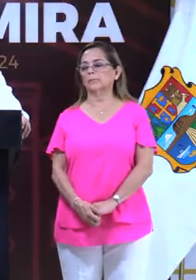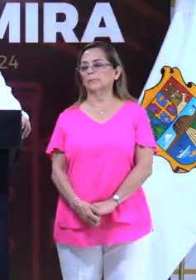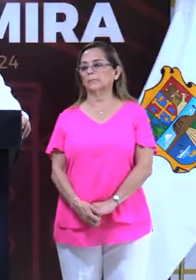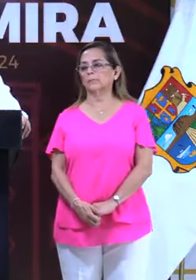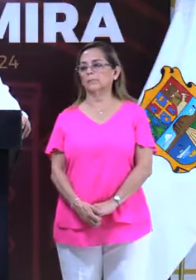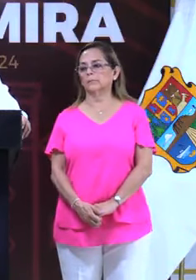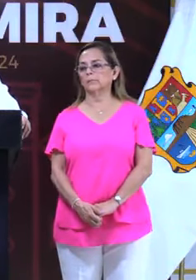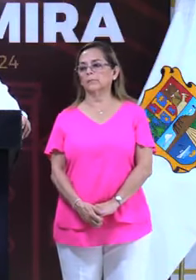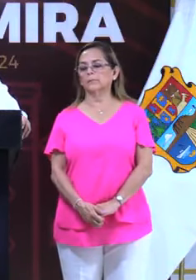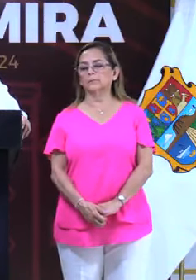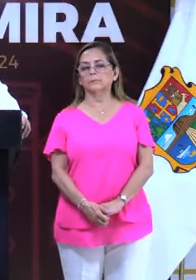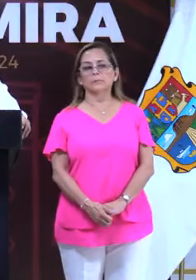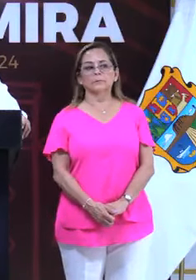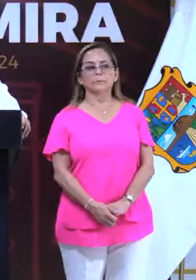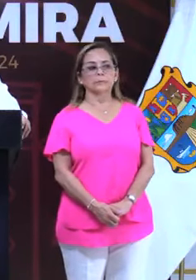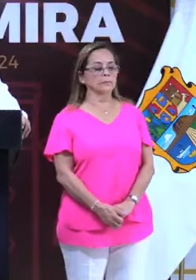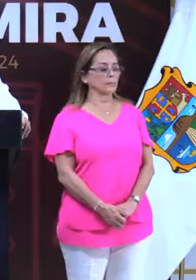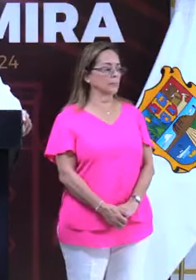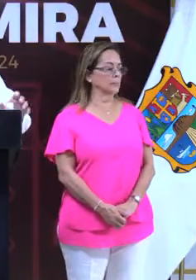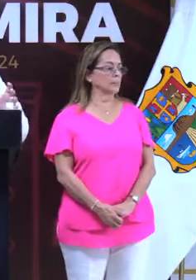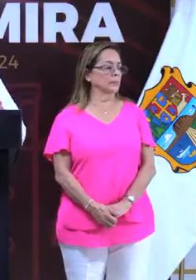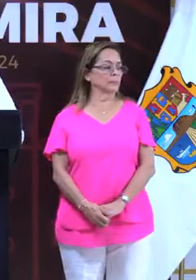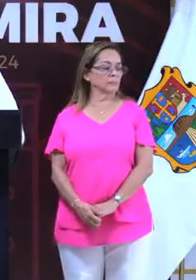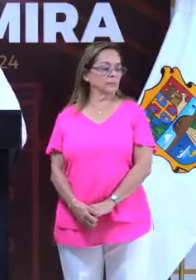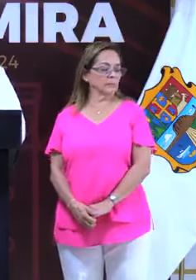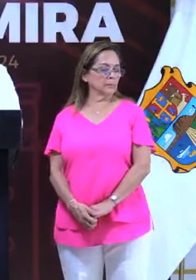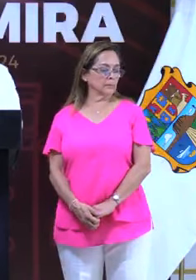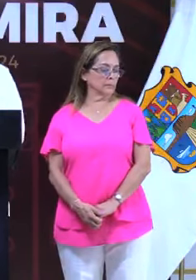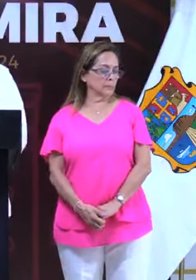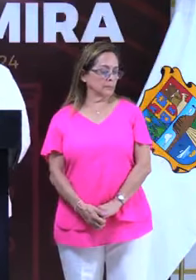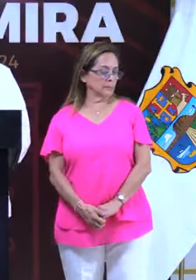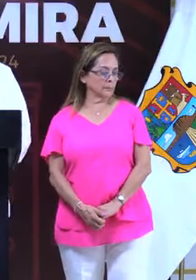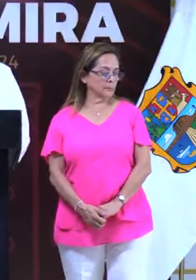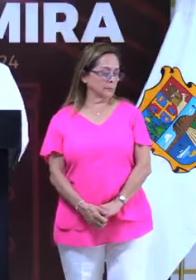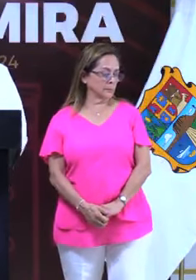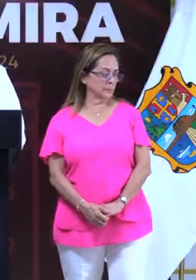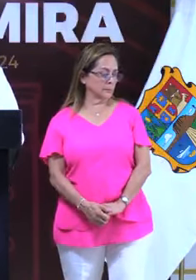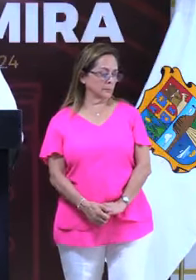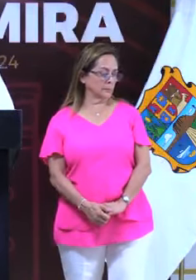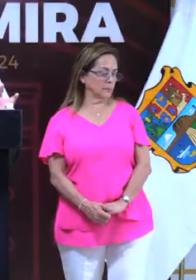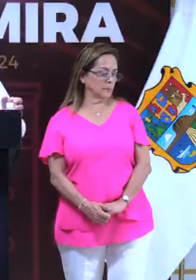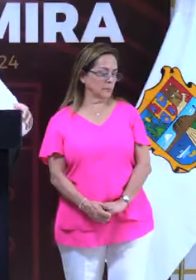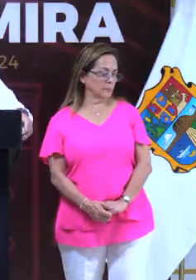tener diabetes. ¿Sí? Por eso es importante este tipo de